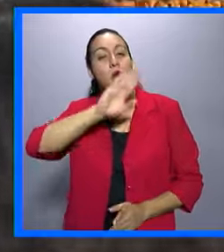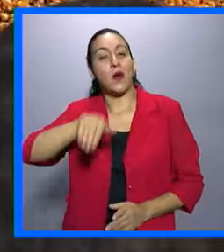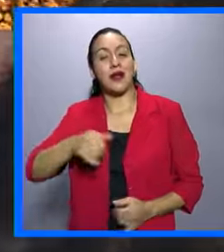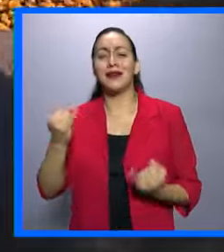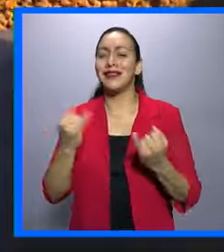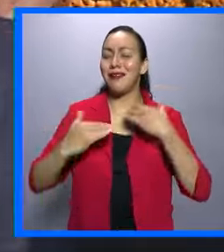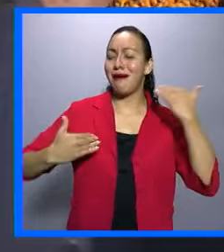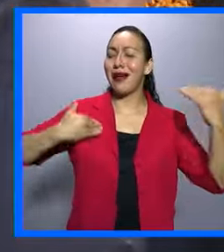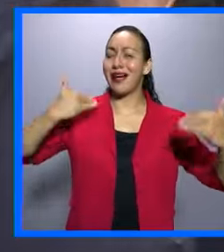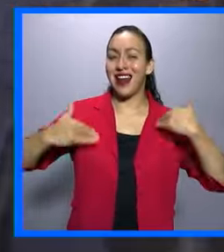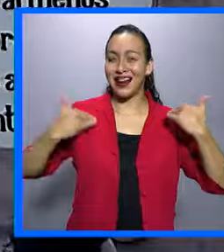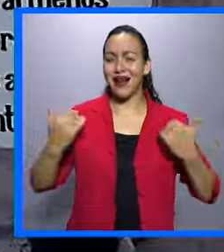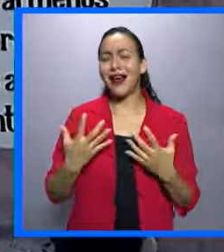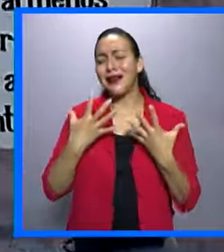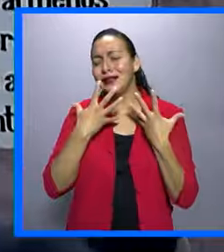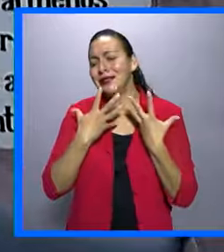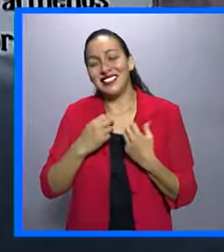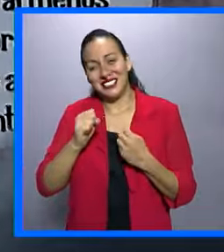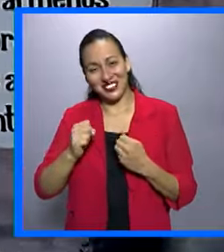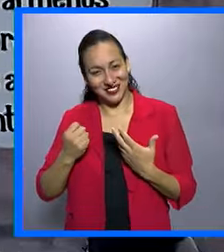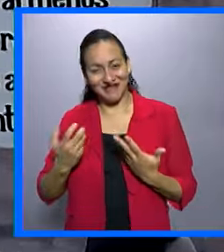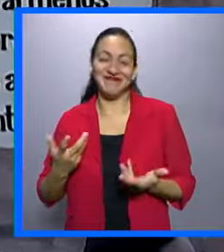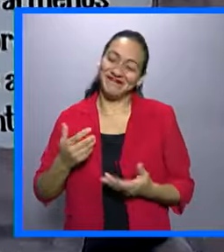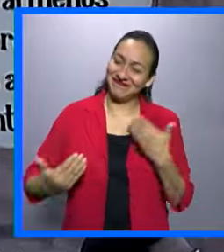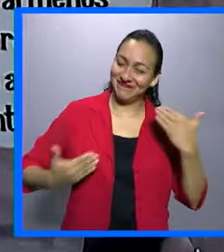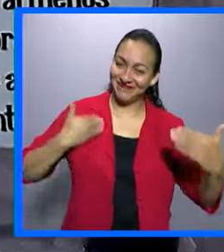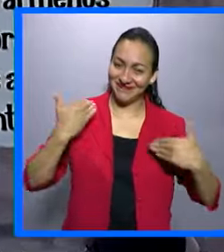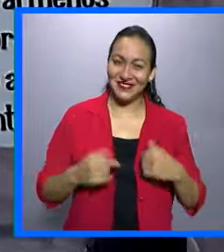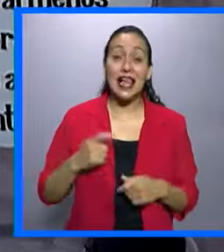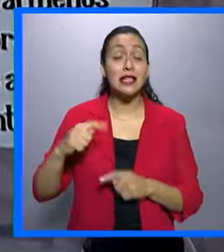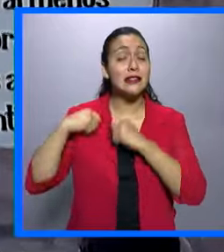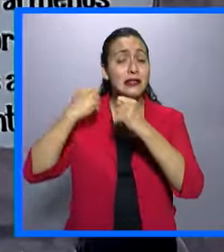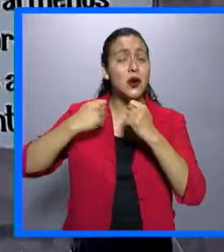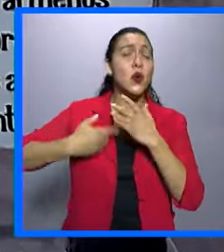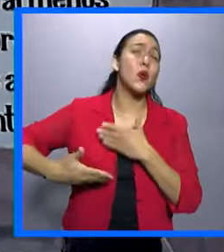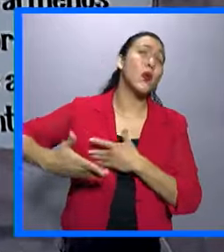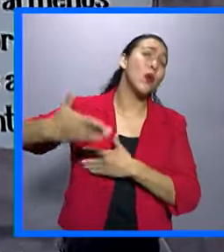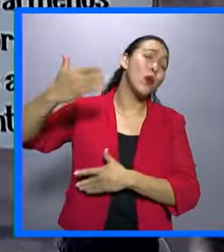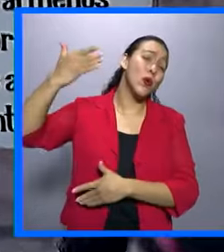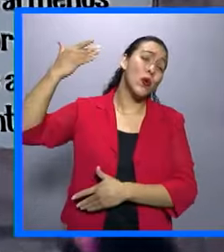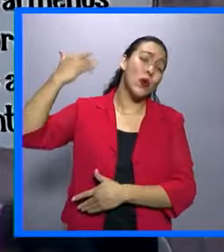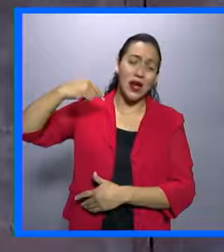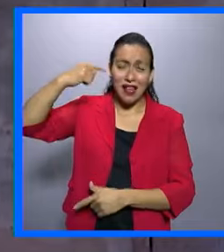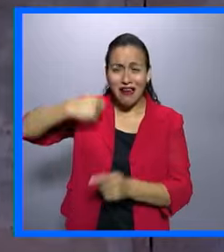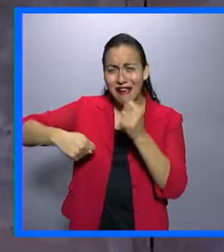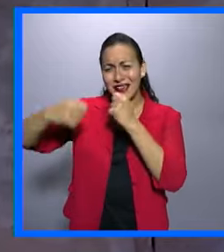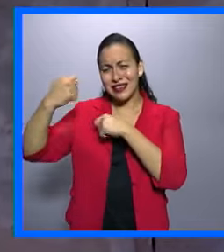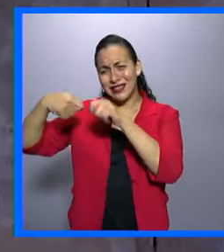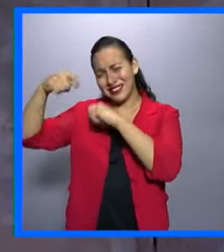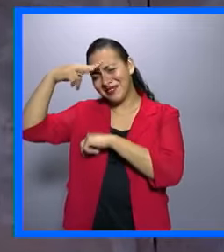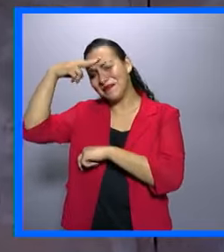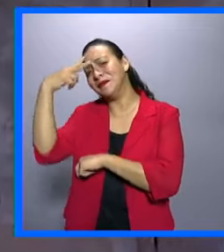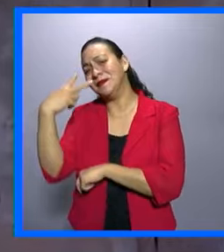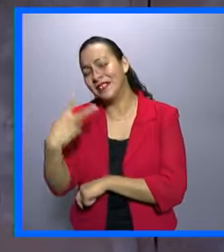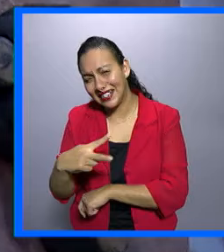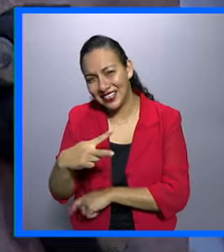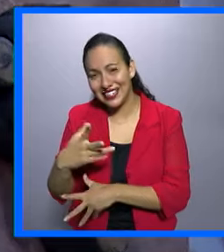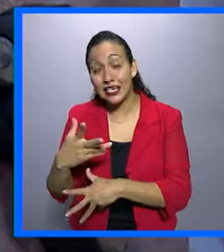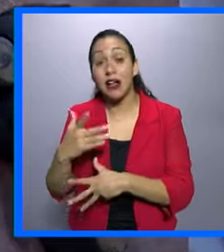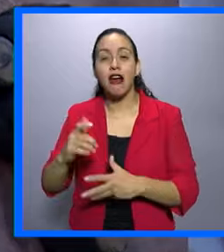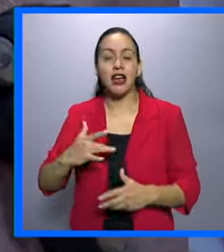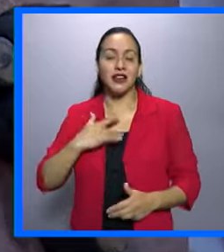sus seres queridos que han fallecido. Una tradición de nuestro pasado prehispánico, de nuestro presente que nos engrandece